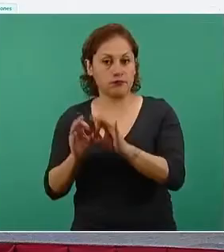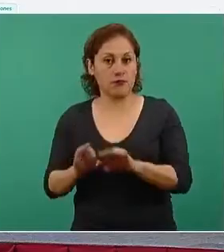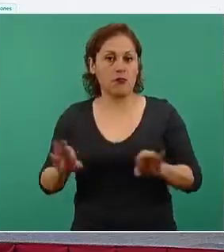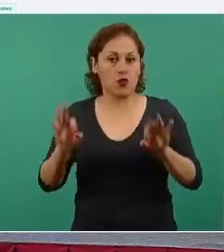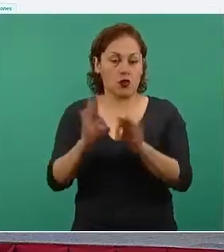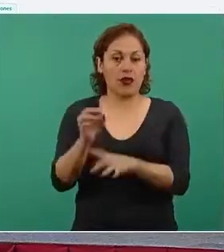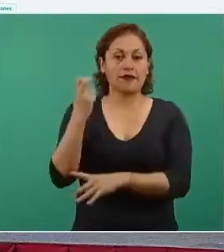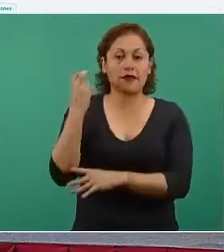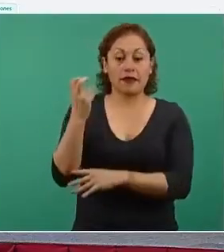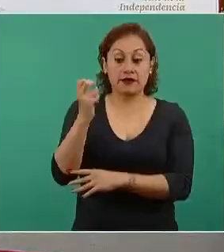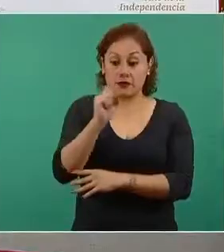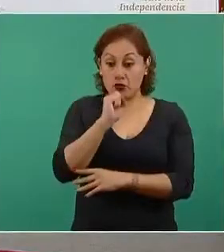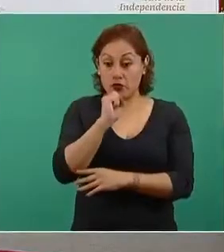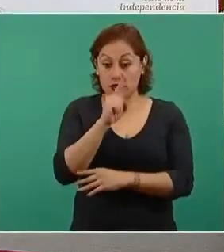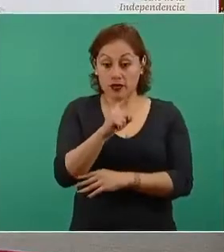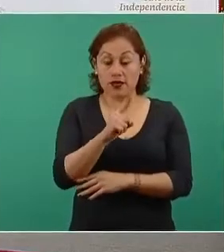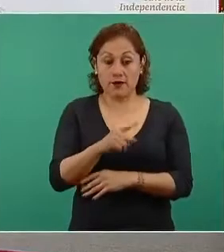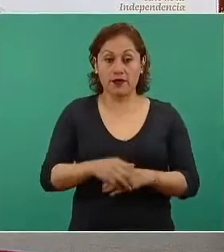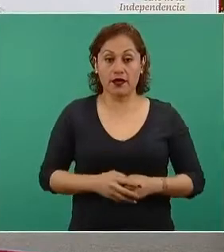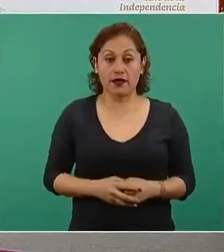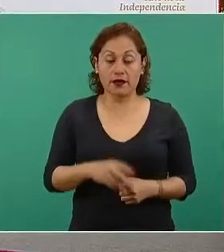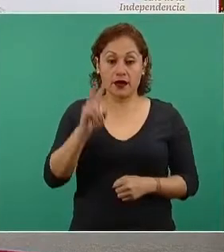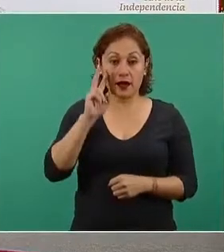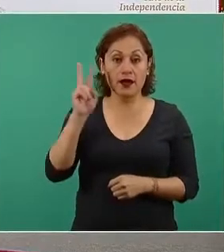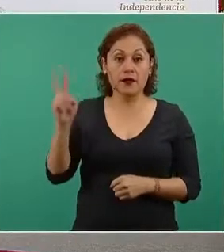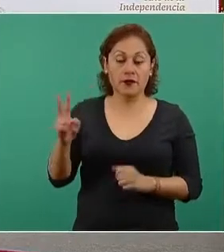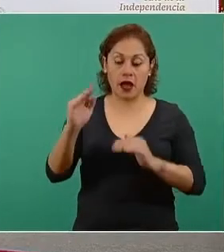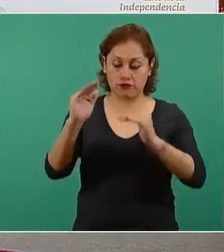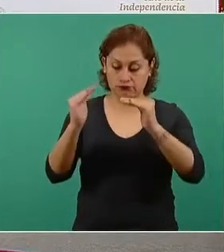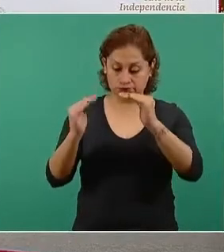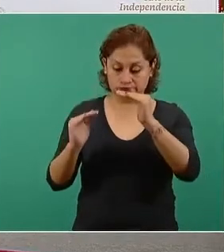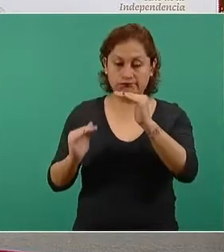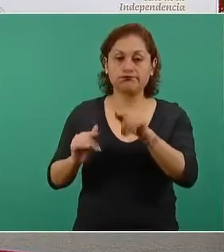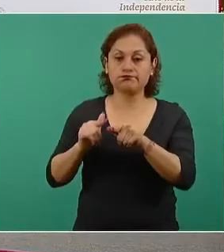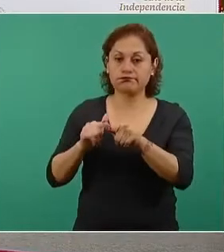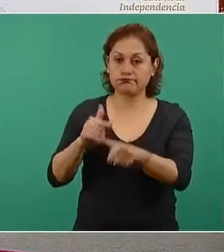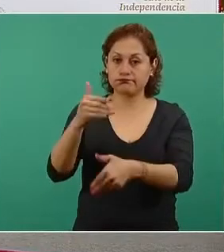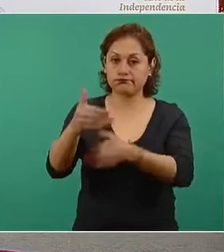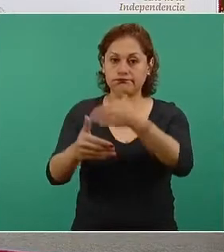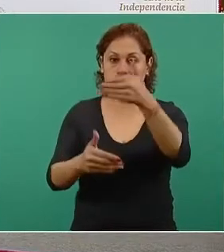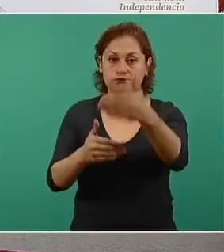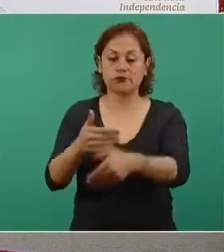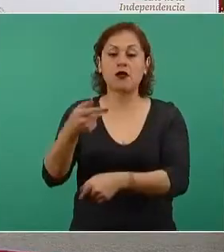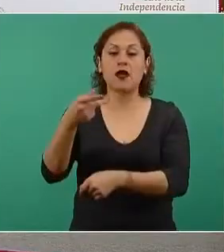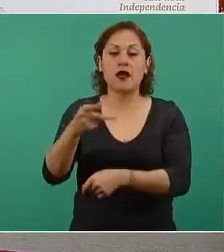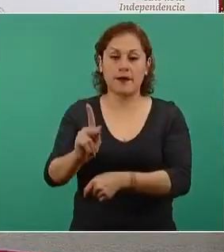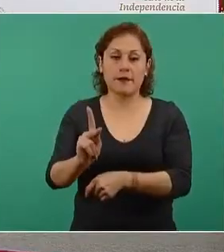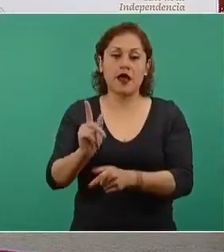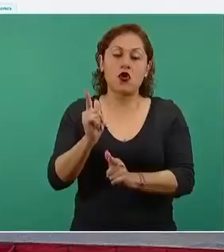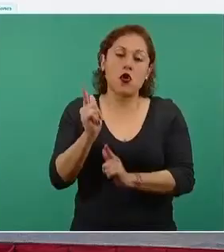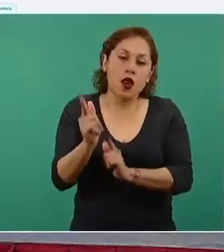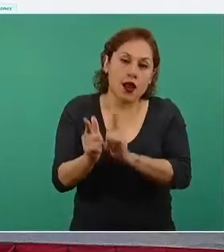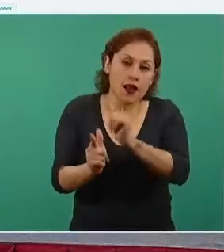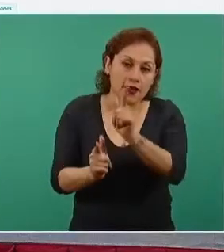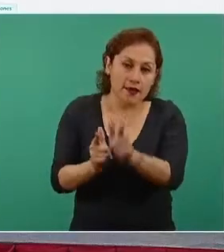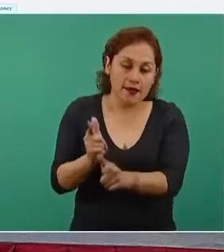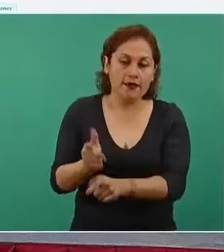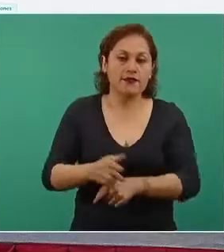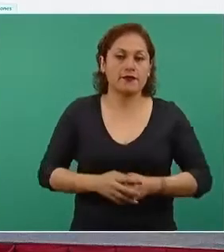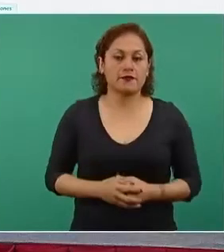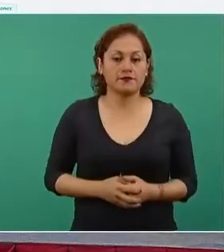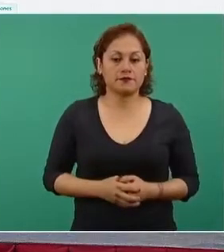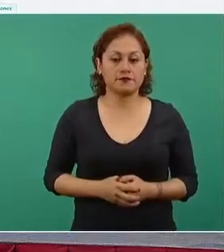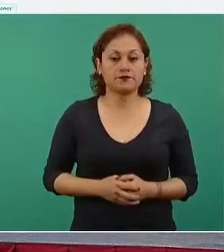actualmente se mantiene también en disminución, pero ahora con una aceleración un poco menor. Al día de hoy